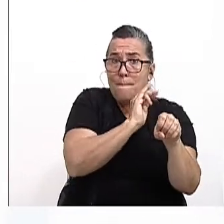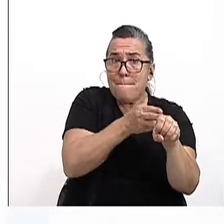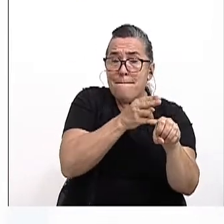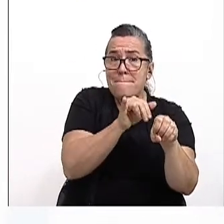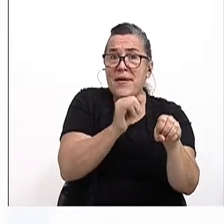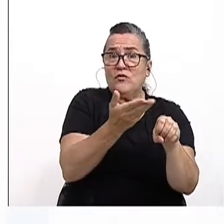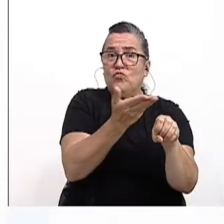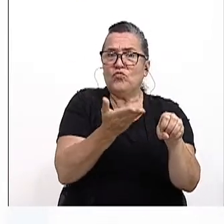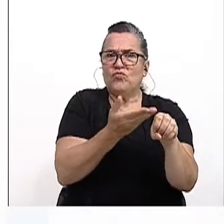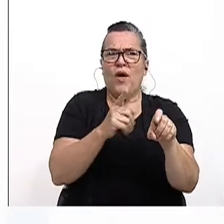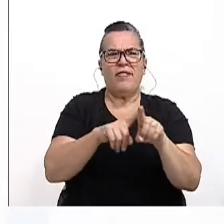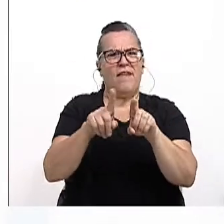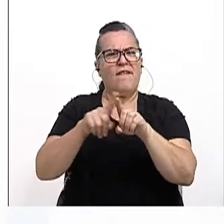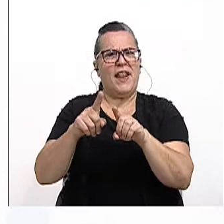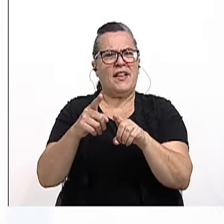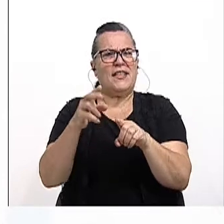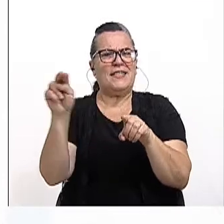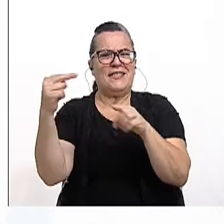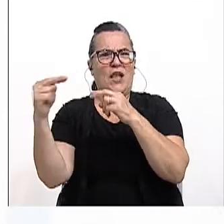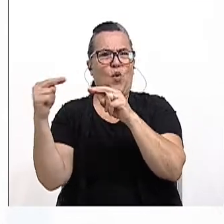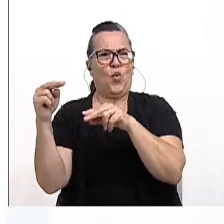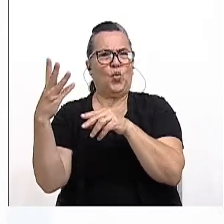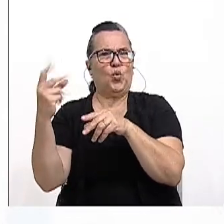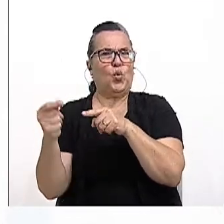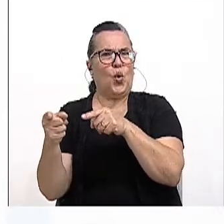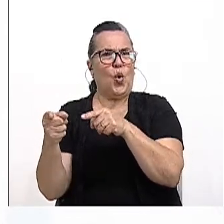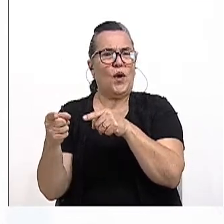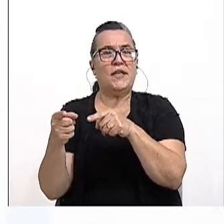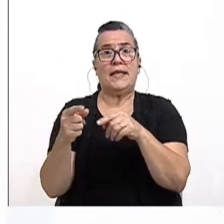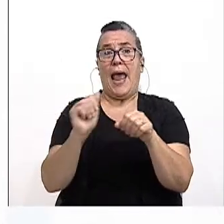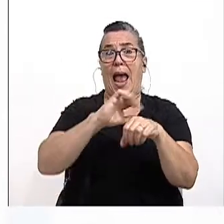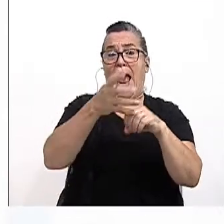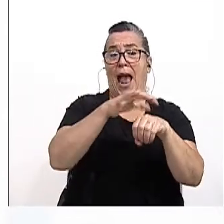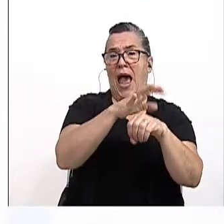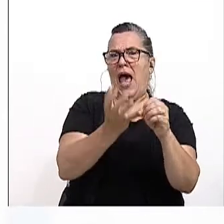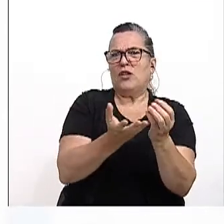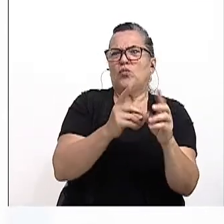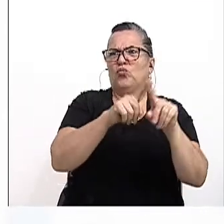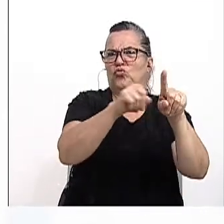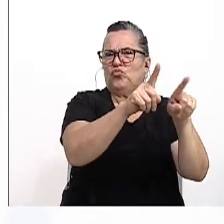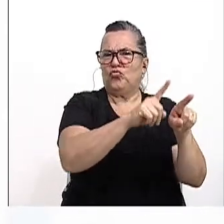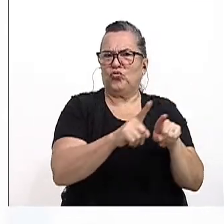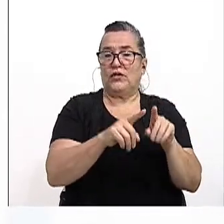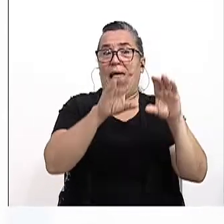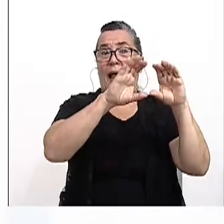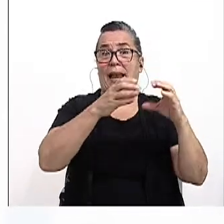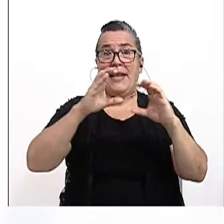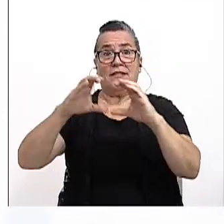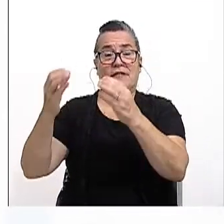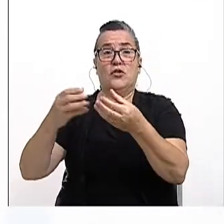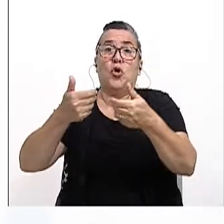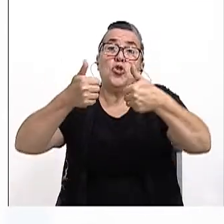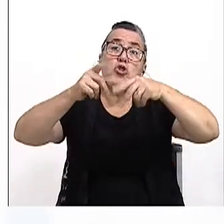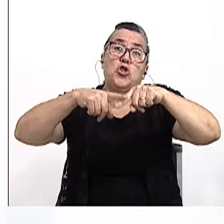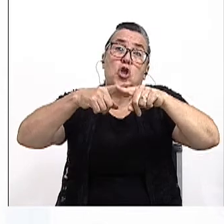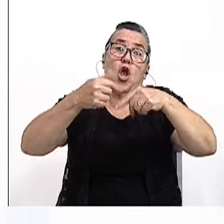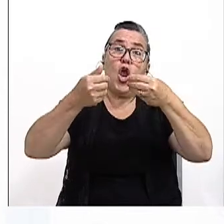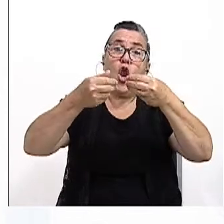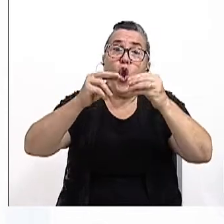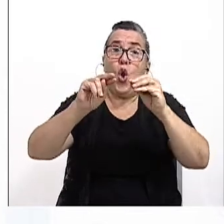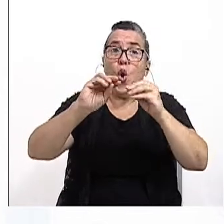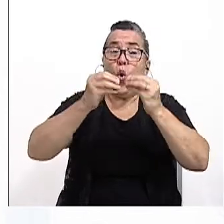tener cantidades diferentes de neutrones. Los diferentes tipos de átomos resultantes de la clasificación según el número de neutrones se